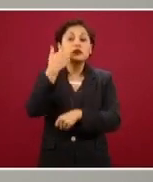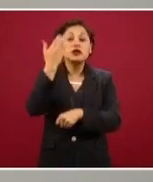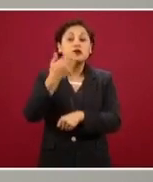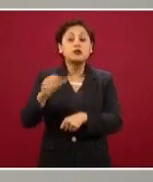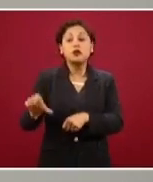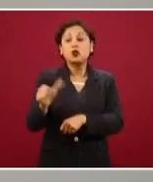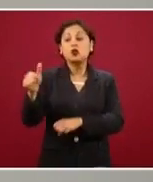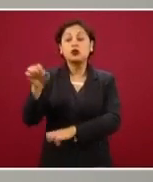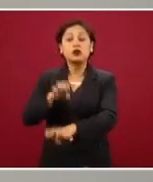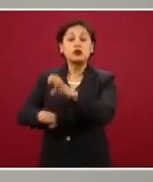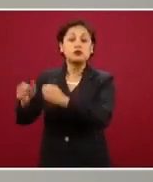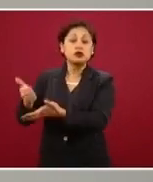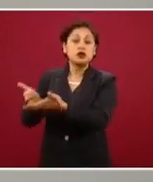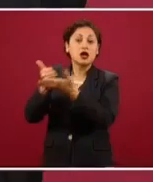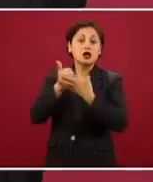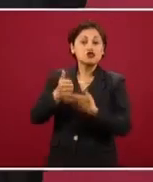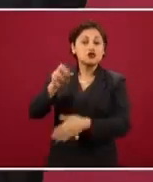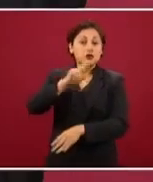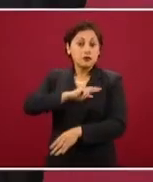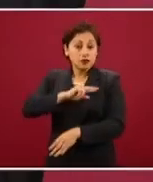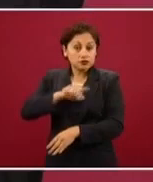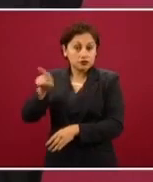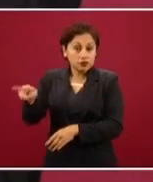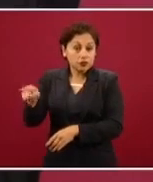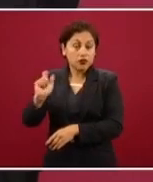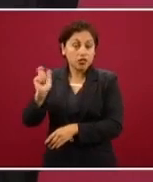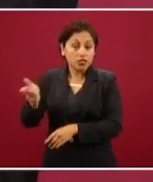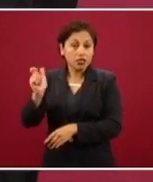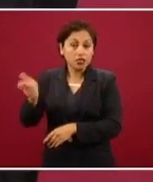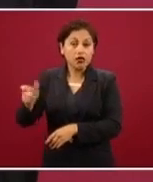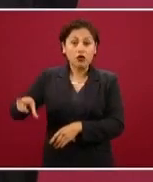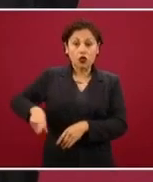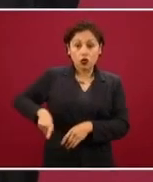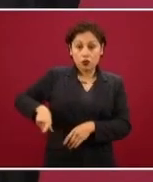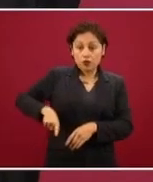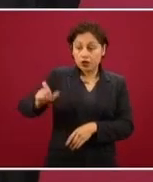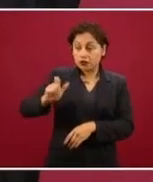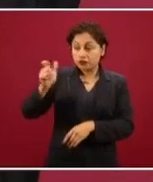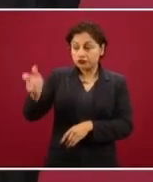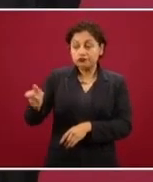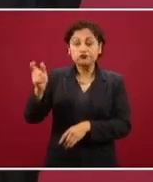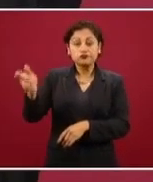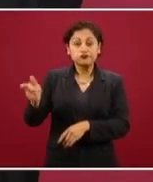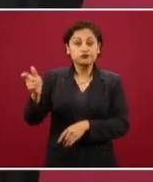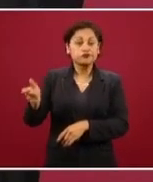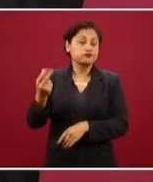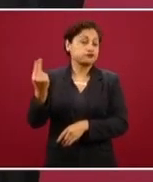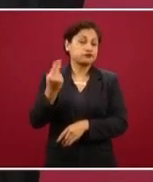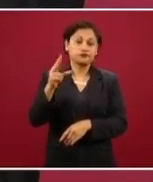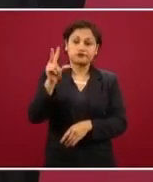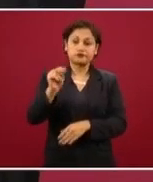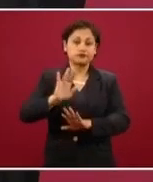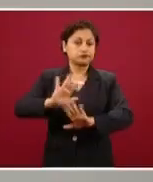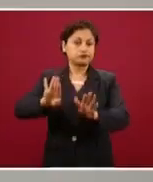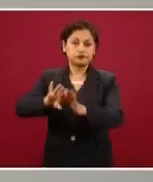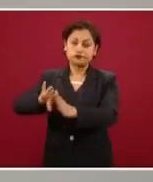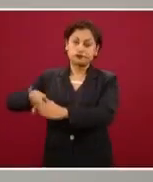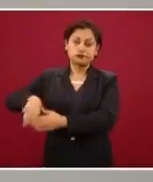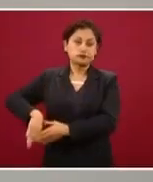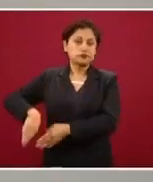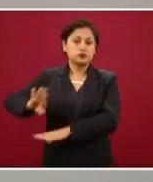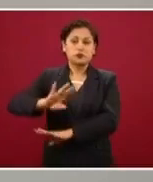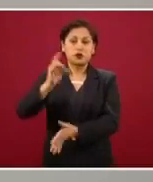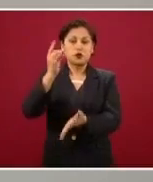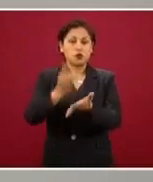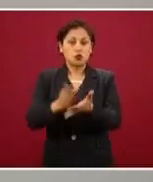qué asumir que el gobierno, el Estado Nacional, no es capaz de tener un servicio como este.